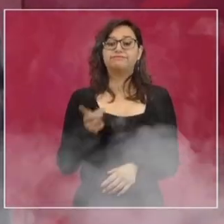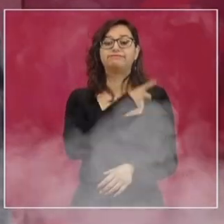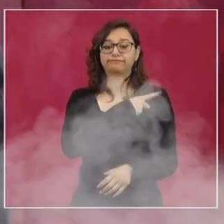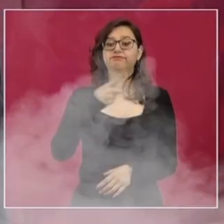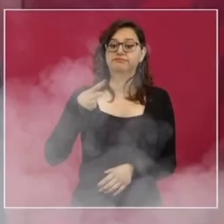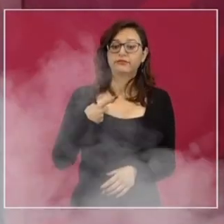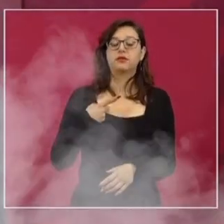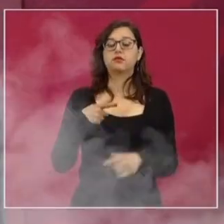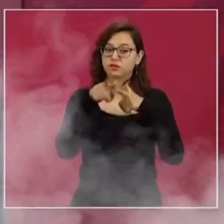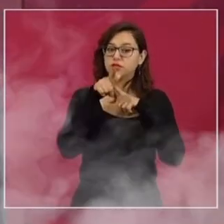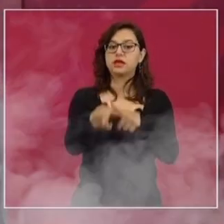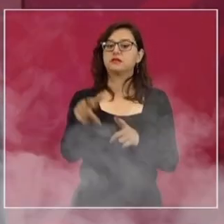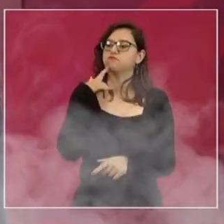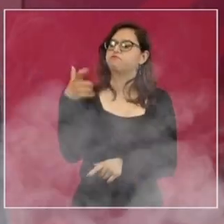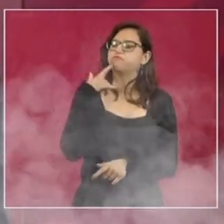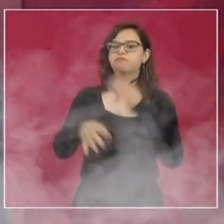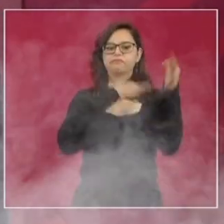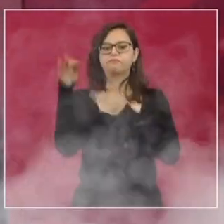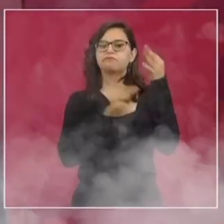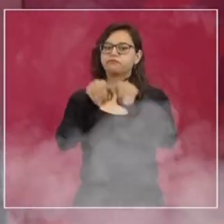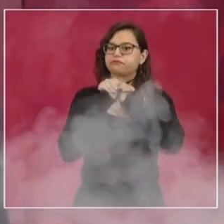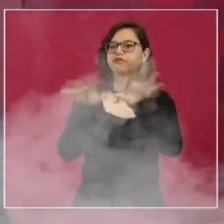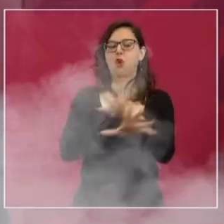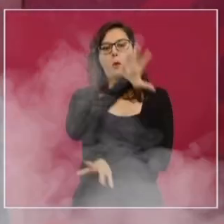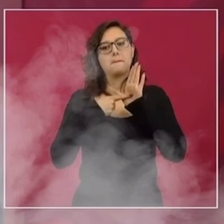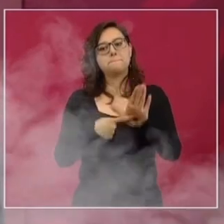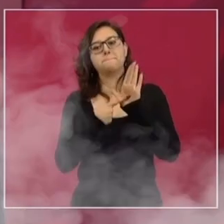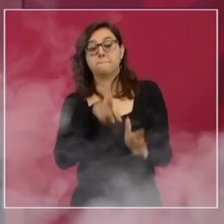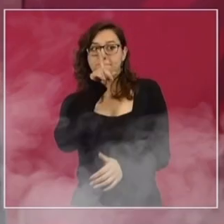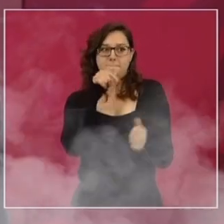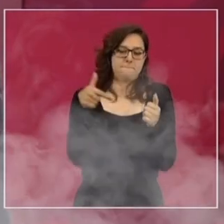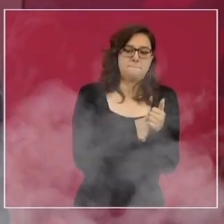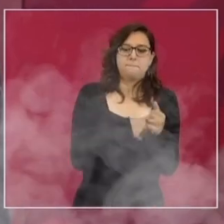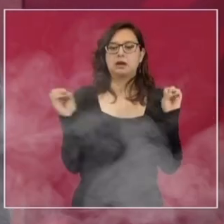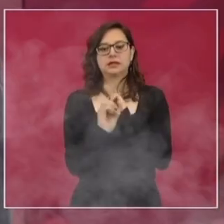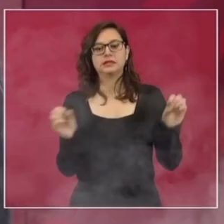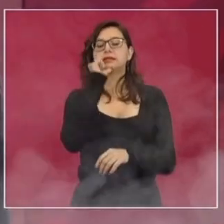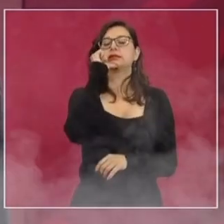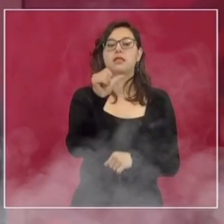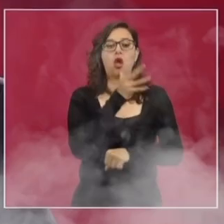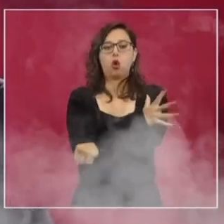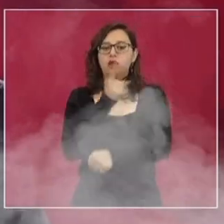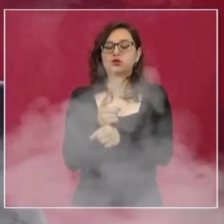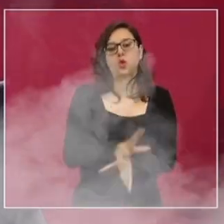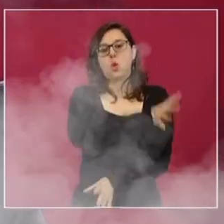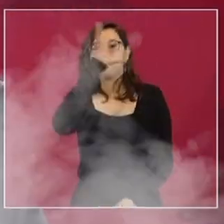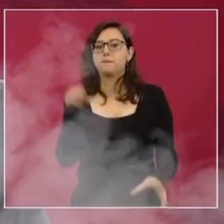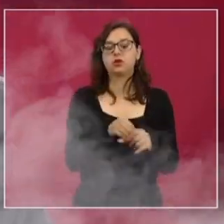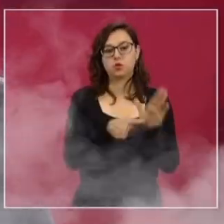dando a conocer cómo son las cosas, qué está pasando, no ocultar nada, actuar con transparencia.